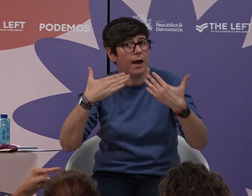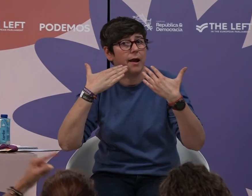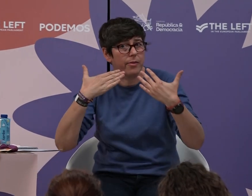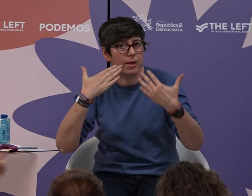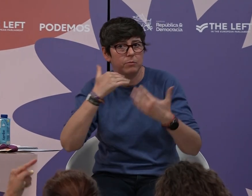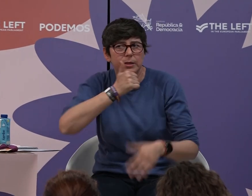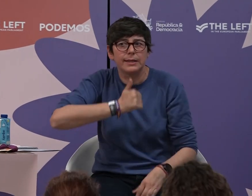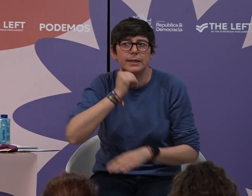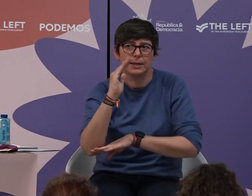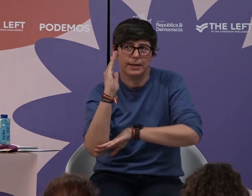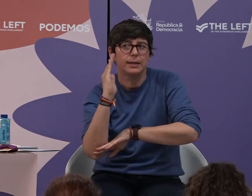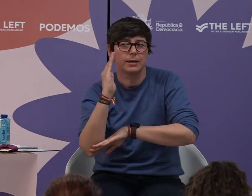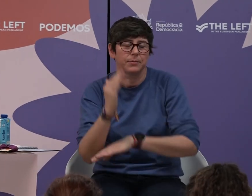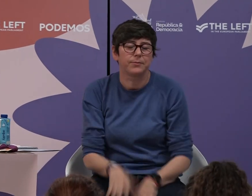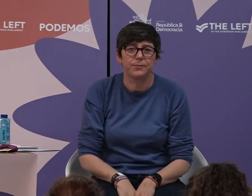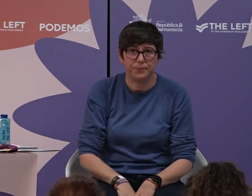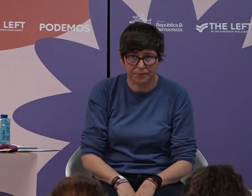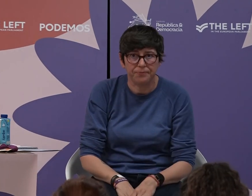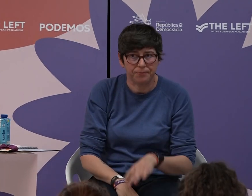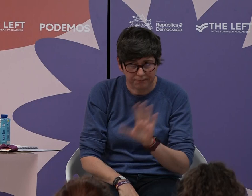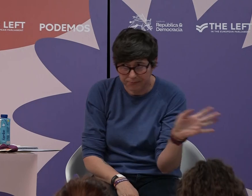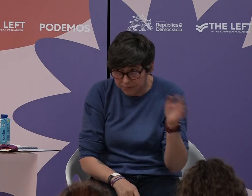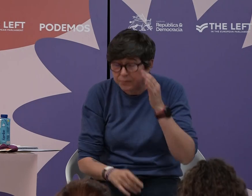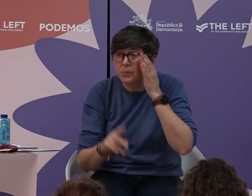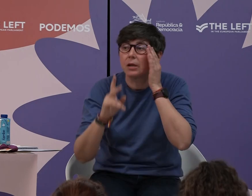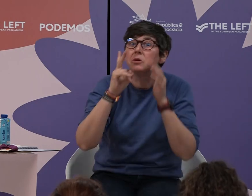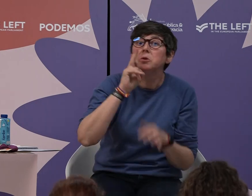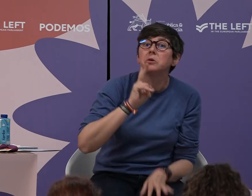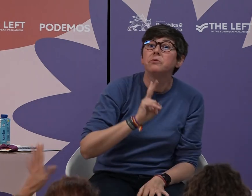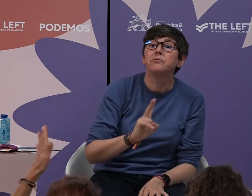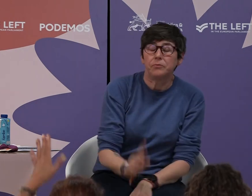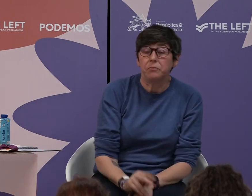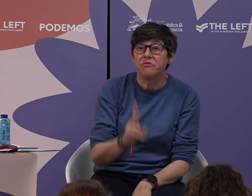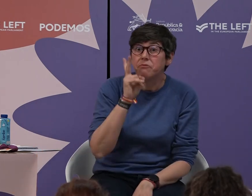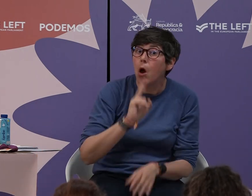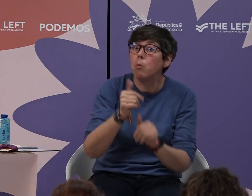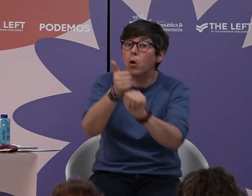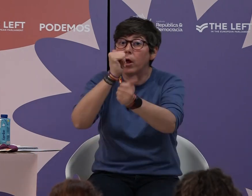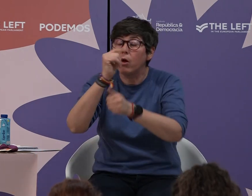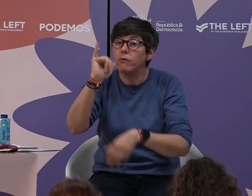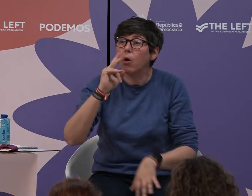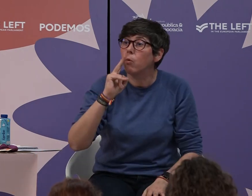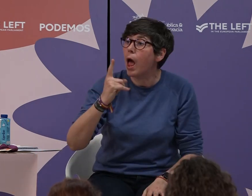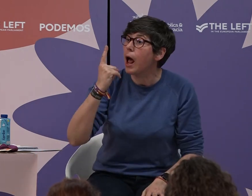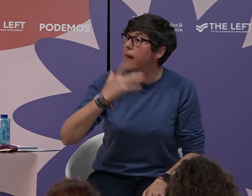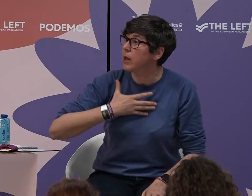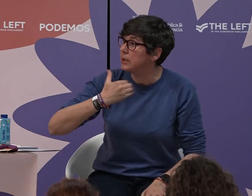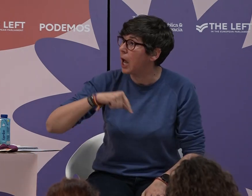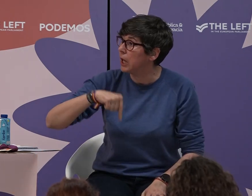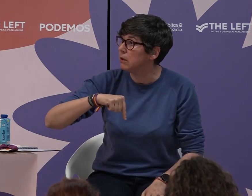y me voy a acordar de todas las personas que estáis aquí Muchísimas gracias por resistir y estar Bueno